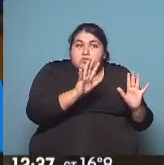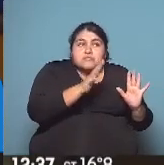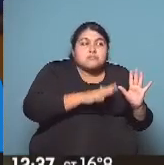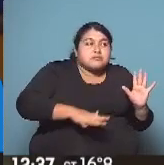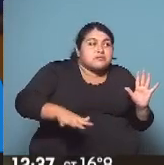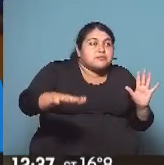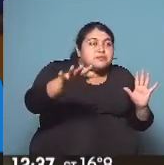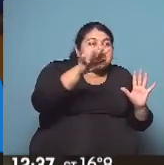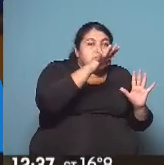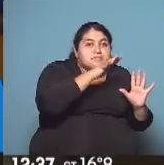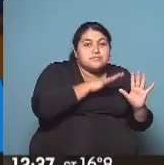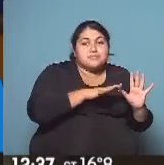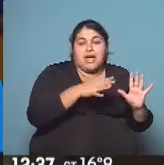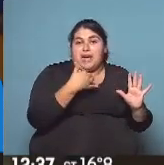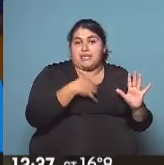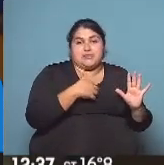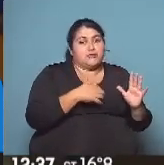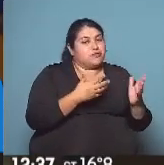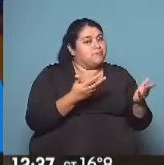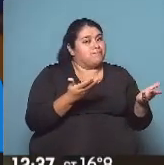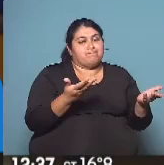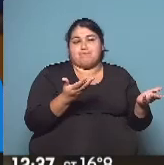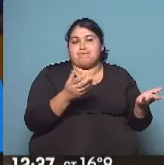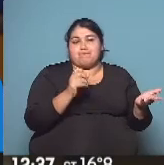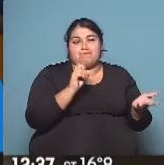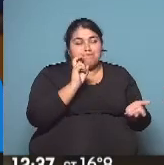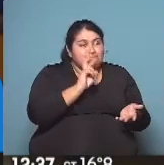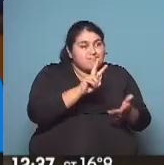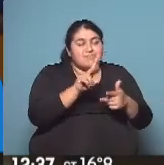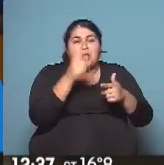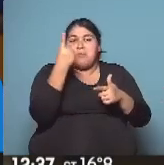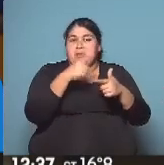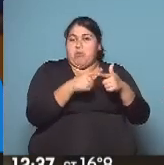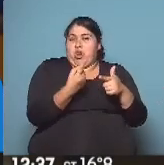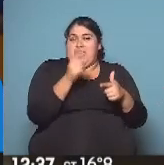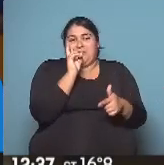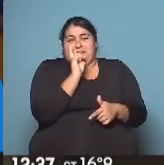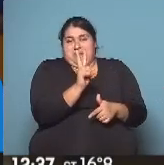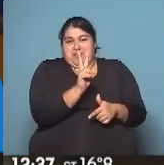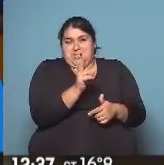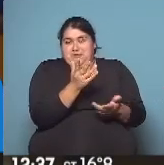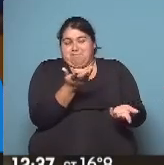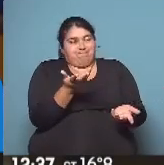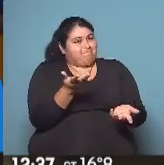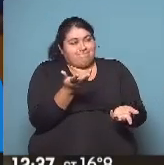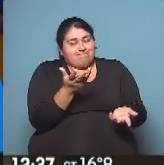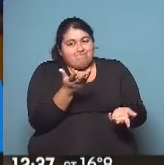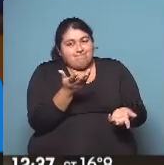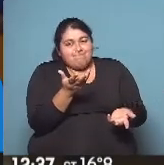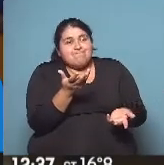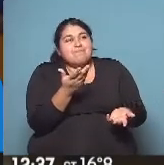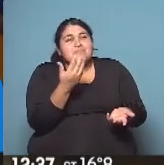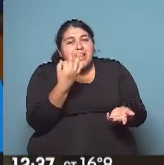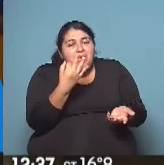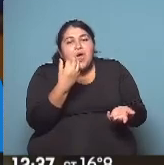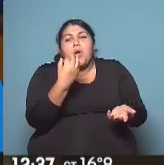tomamos decisiones conjuntamente, Sí, y esto obviamente es una bajada desde la sí. política, que trata de satisfacer necesidades o demandas sociales,